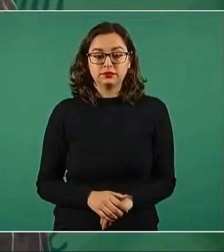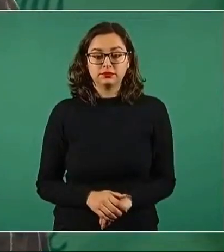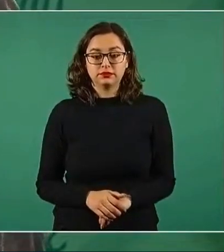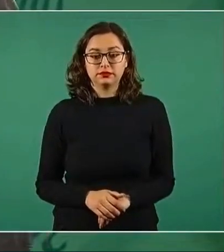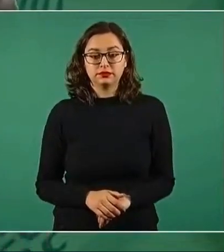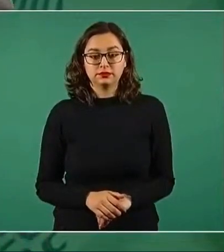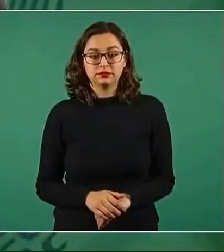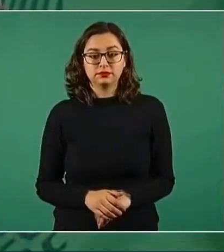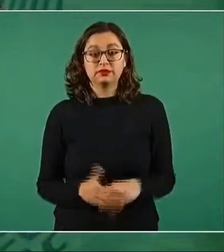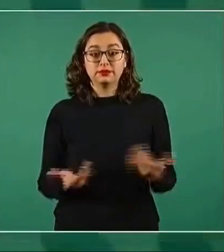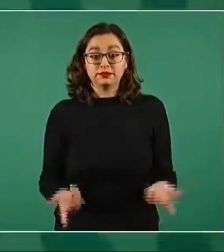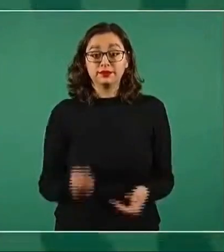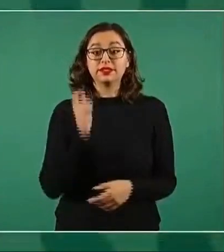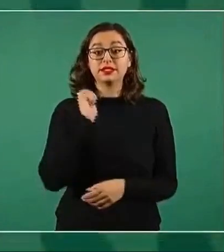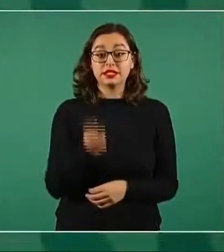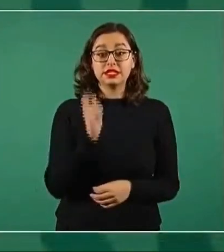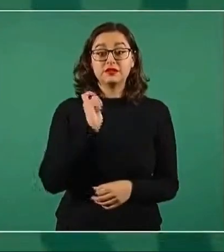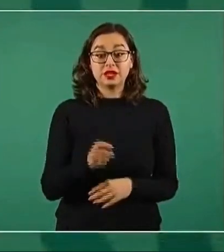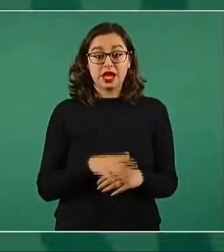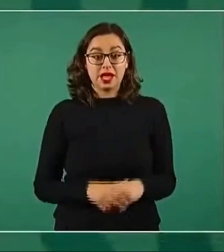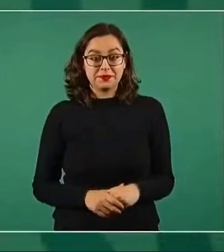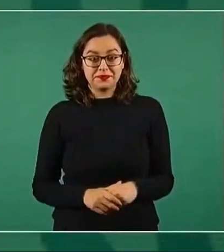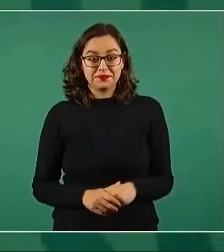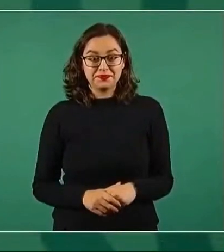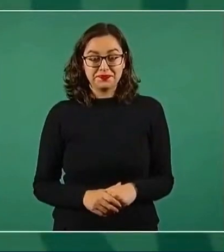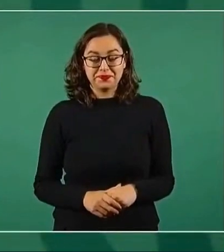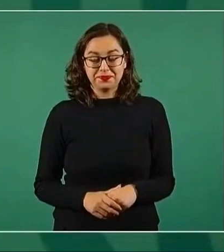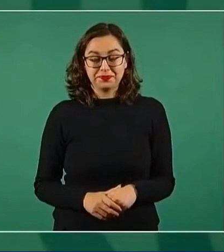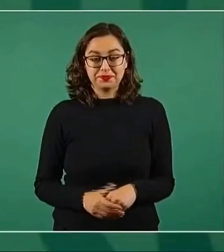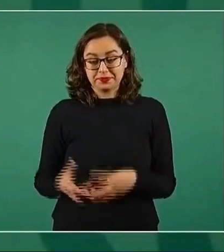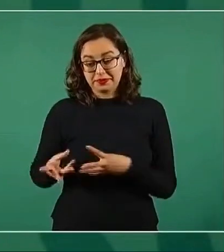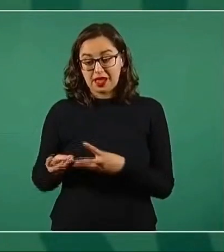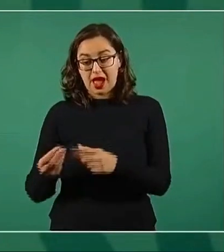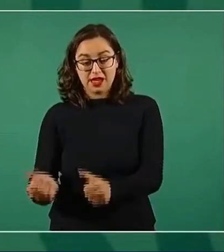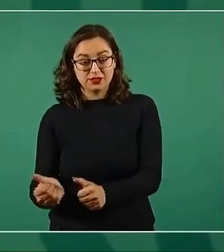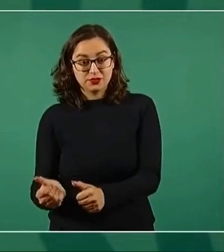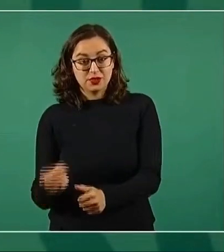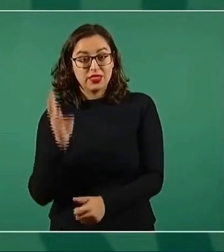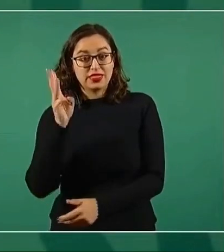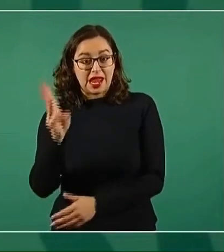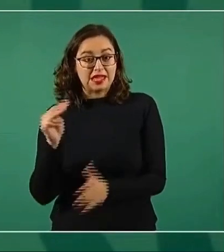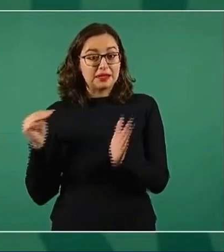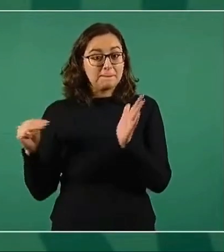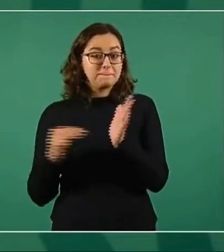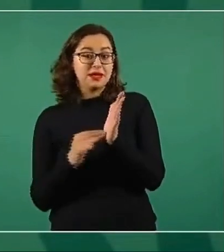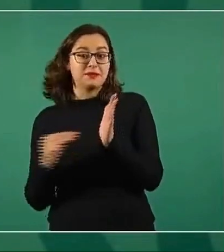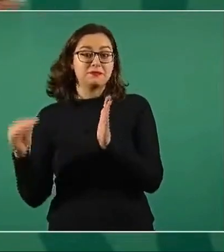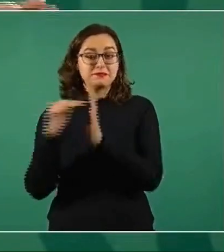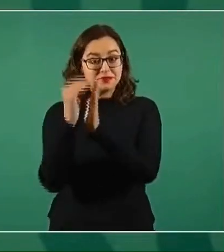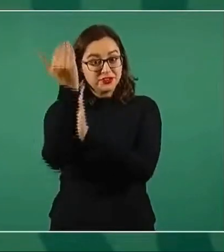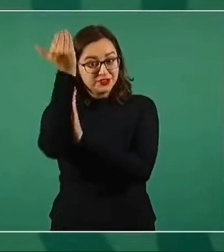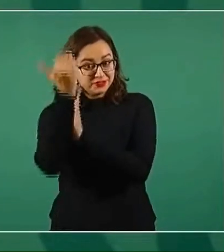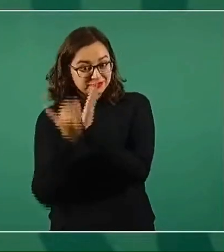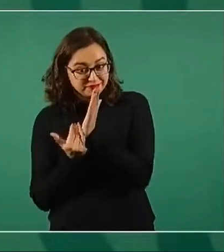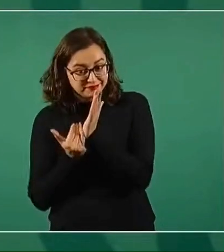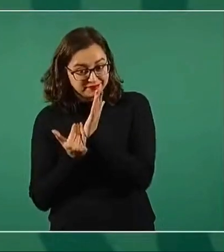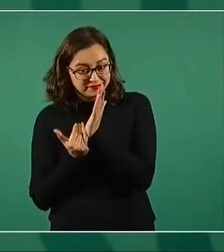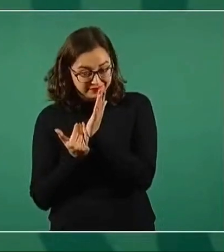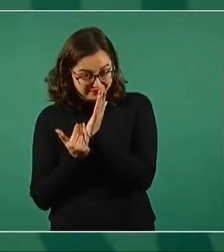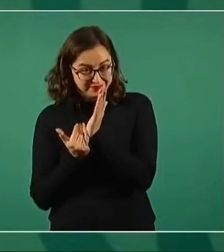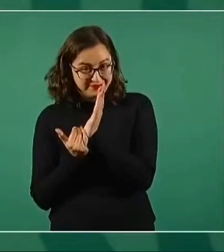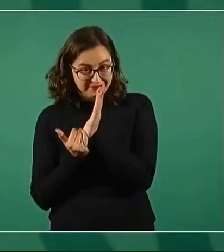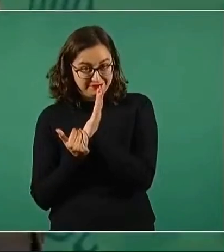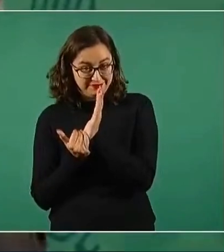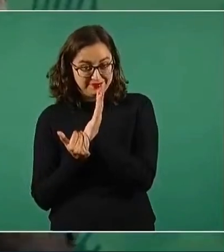$3,000 millones menos. y no se